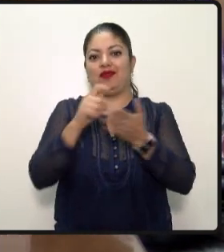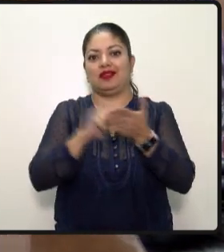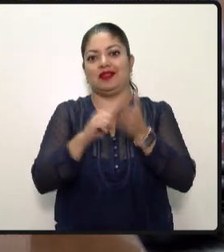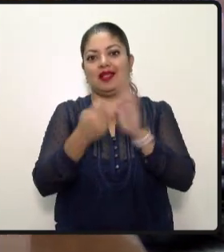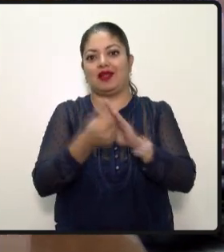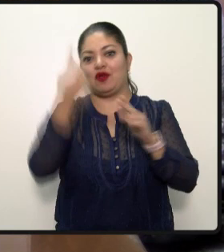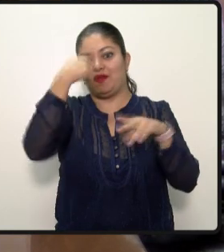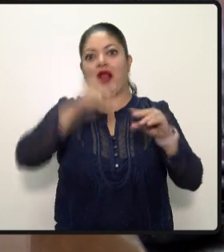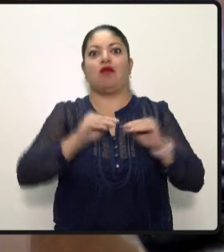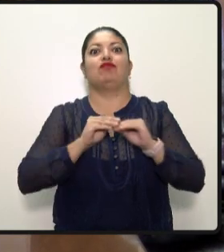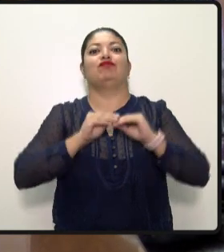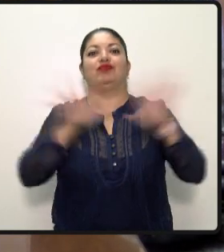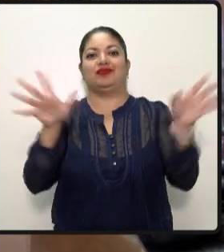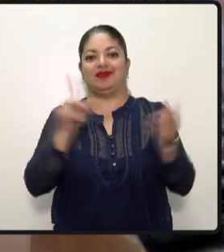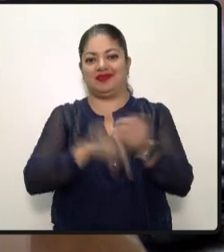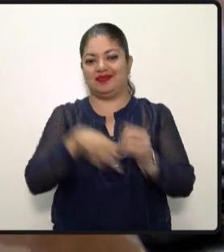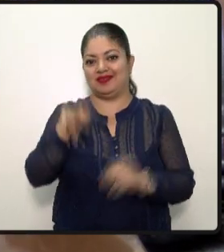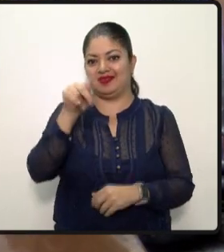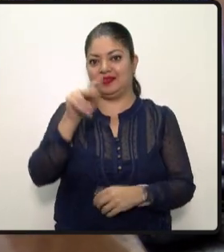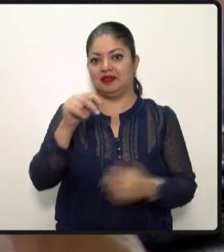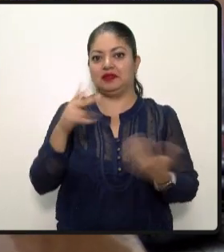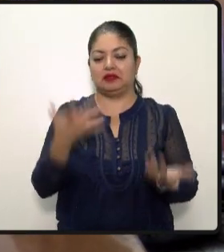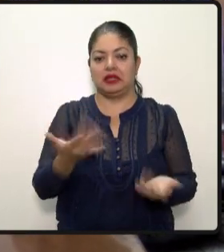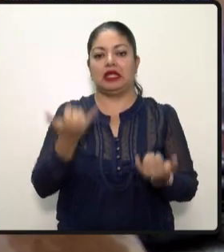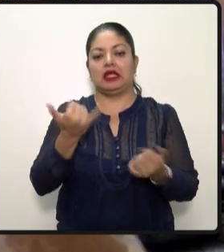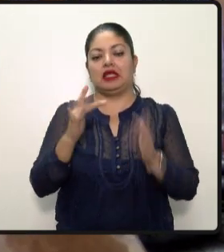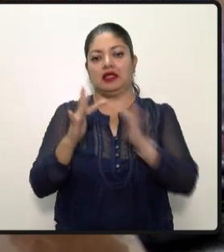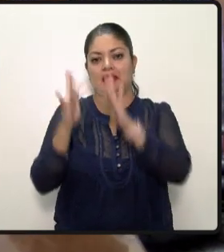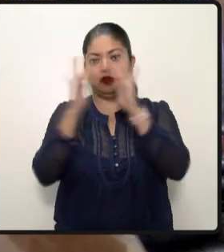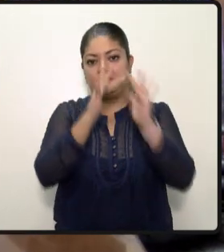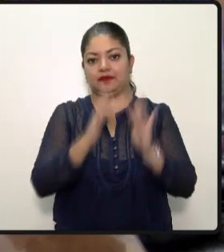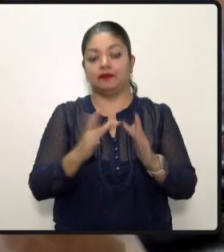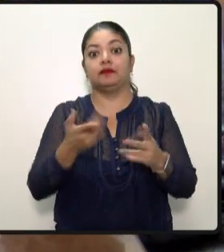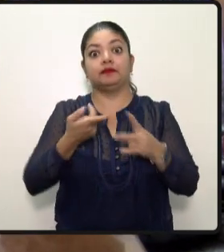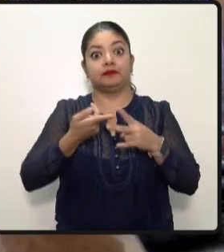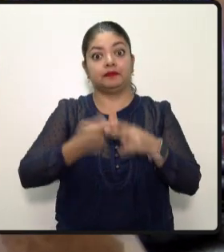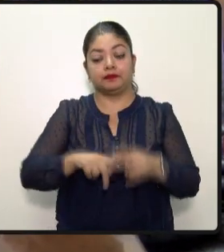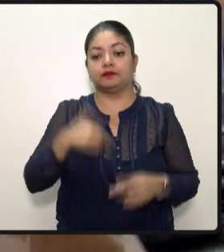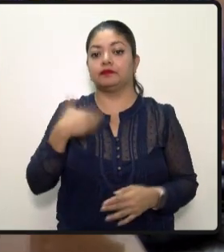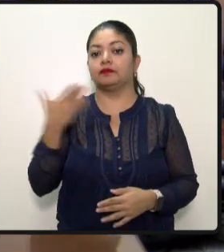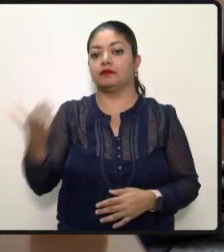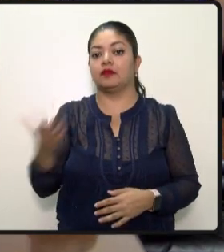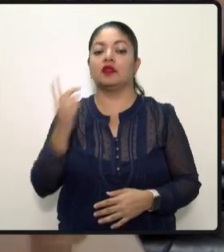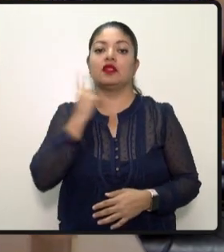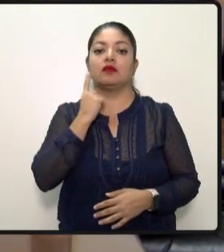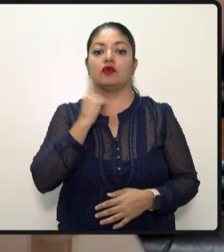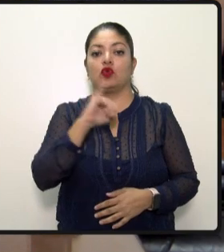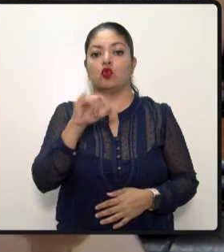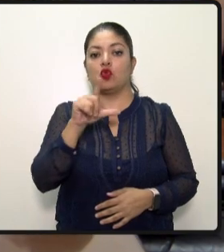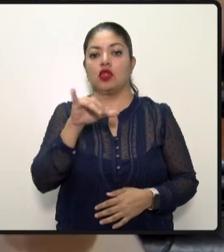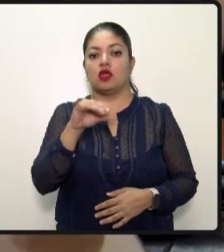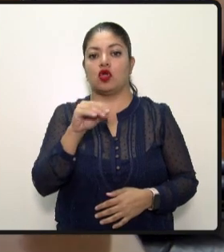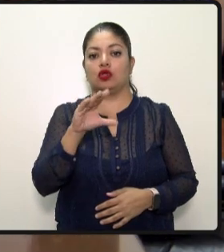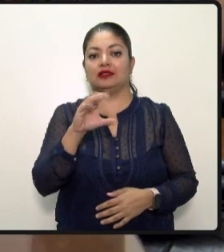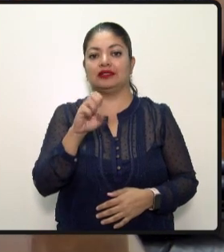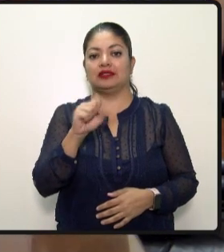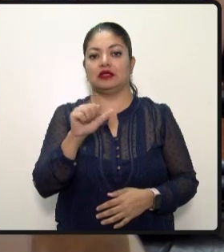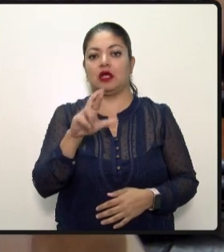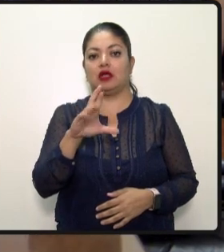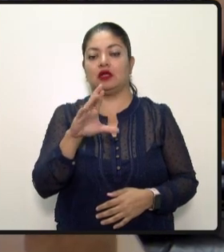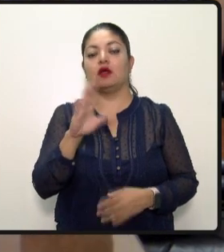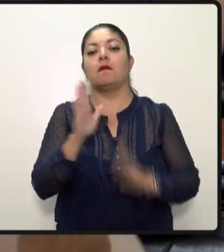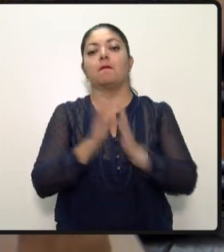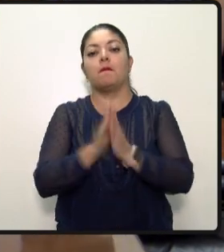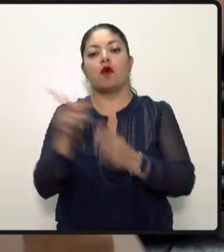todas y todos por estar aquí. Y para dar inicio a la sesión le pido al diputado Julio César Covarrubias, quien es secretario de la comisión,